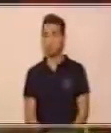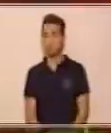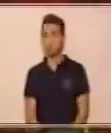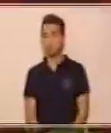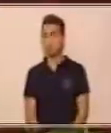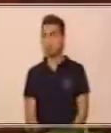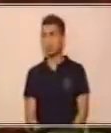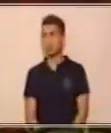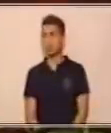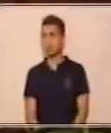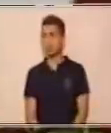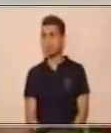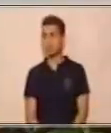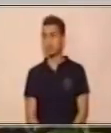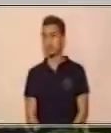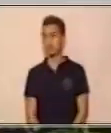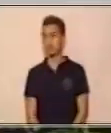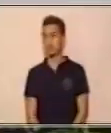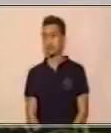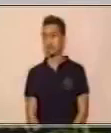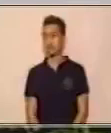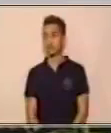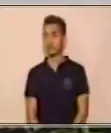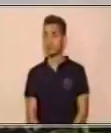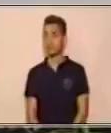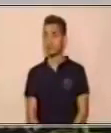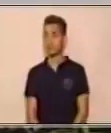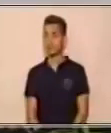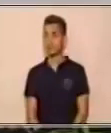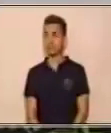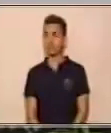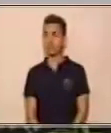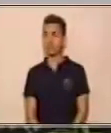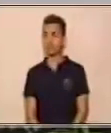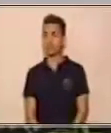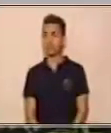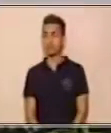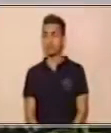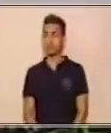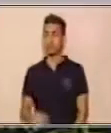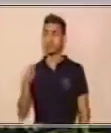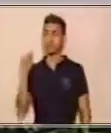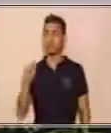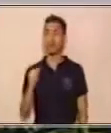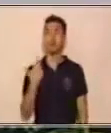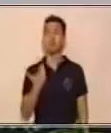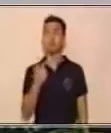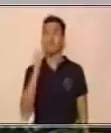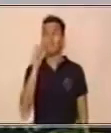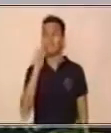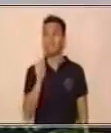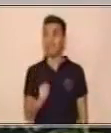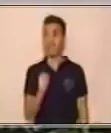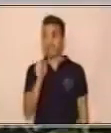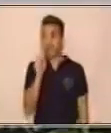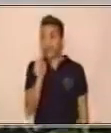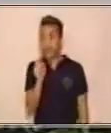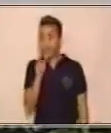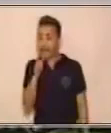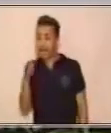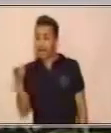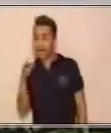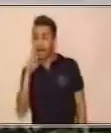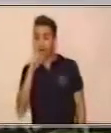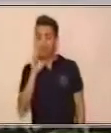irreducible. Bien, ahora, quiero que dividamos decimales. Vamos a hacerlo de una